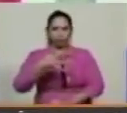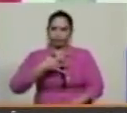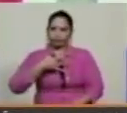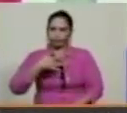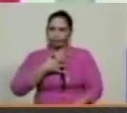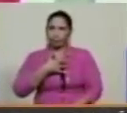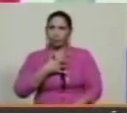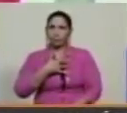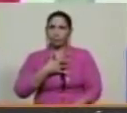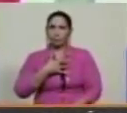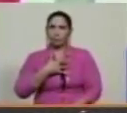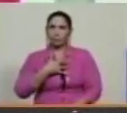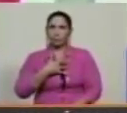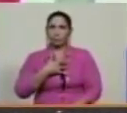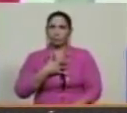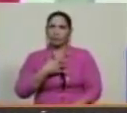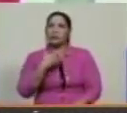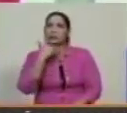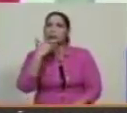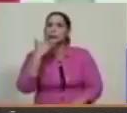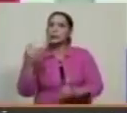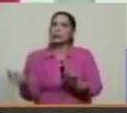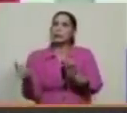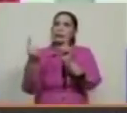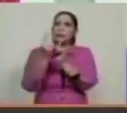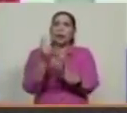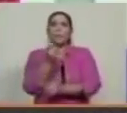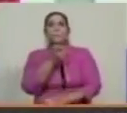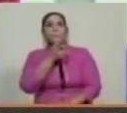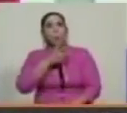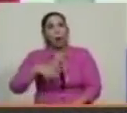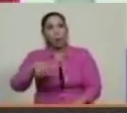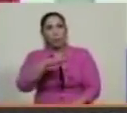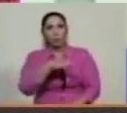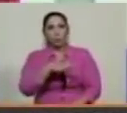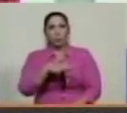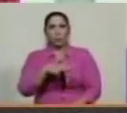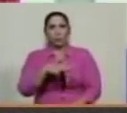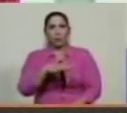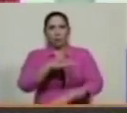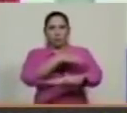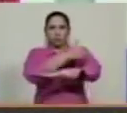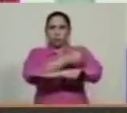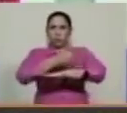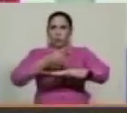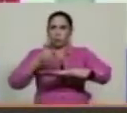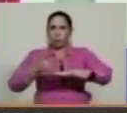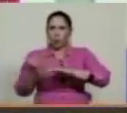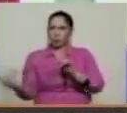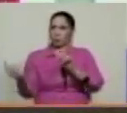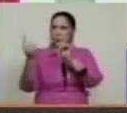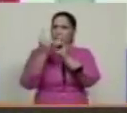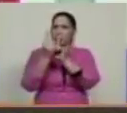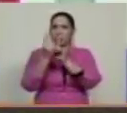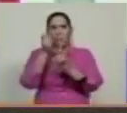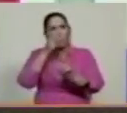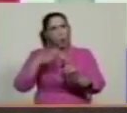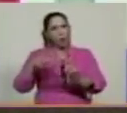Eso era lo que decía, acercarle el poder al pueblo, acercarle a las autoridades al pueblo con la